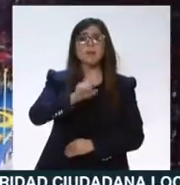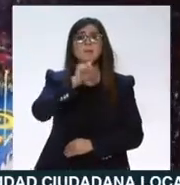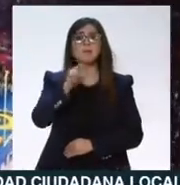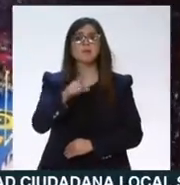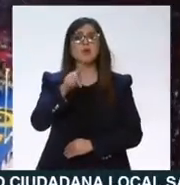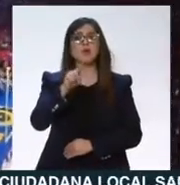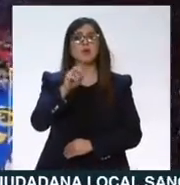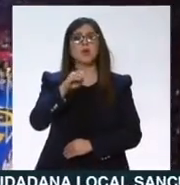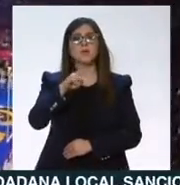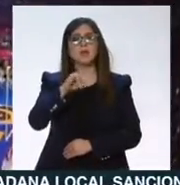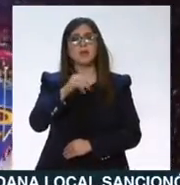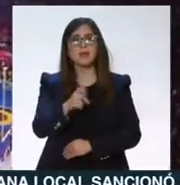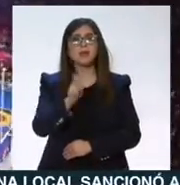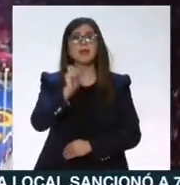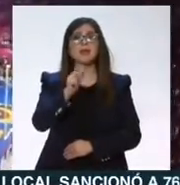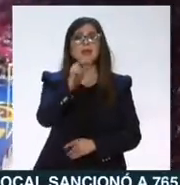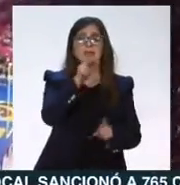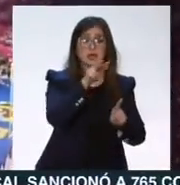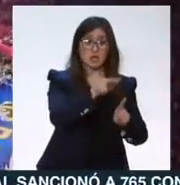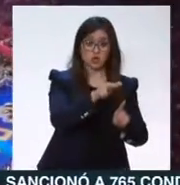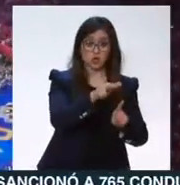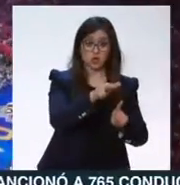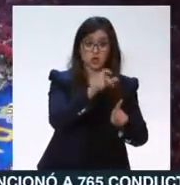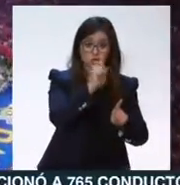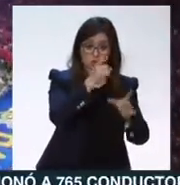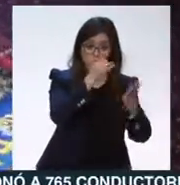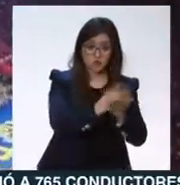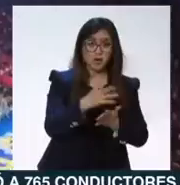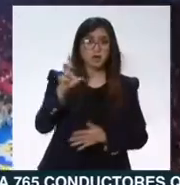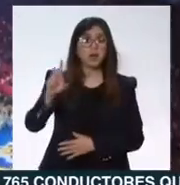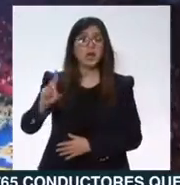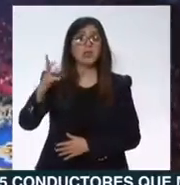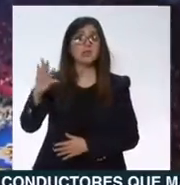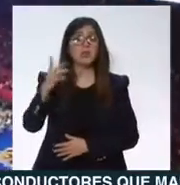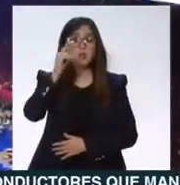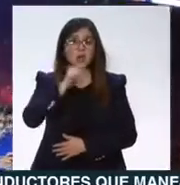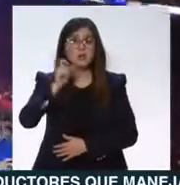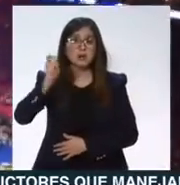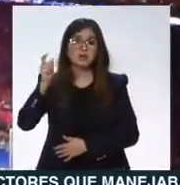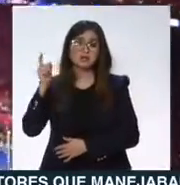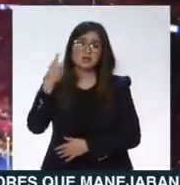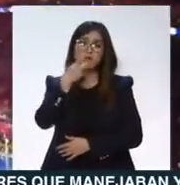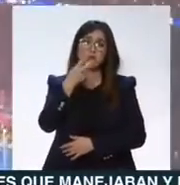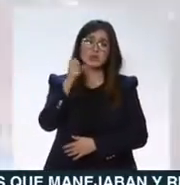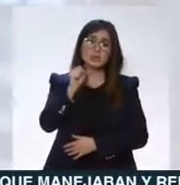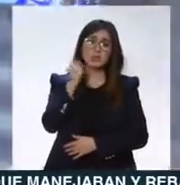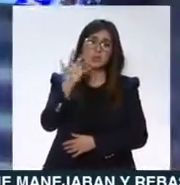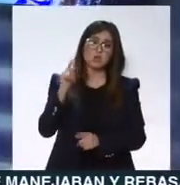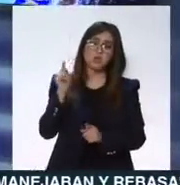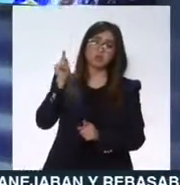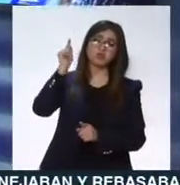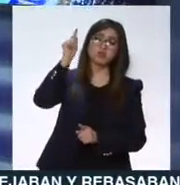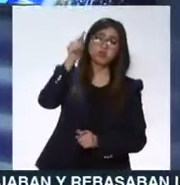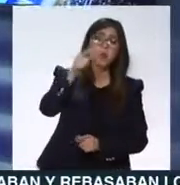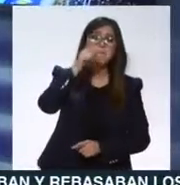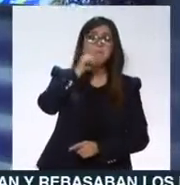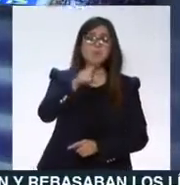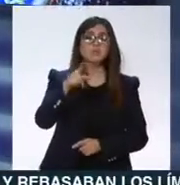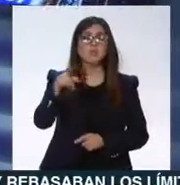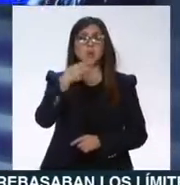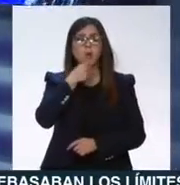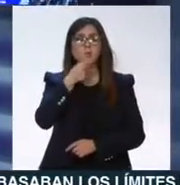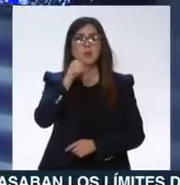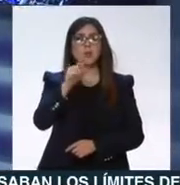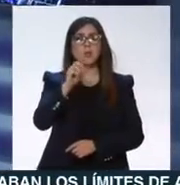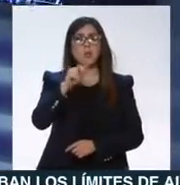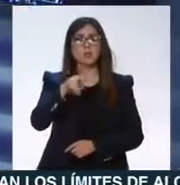completó 18 de 35 envíos, 262 yardas, pero historia también de Tom Brady, que no